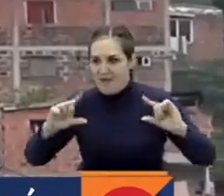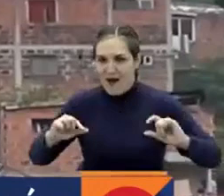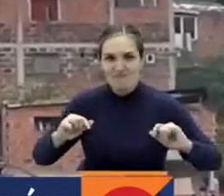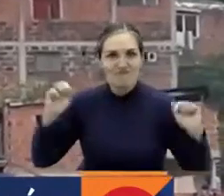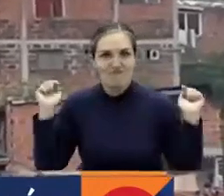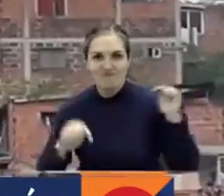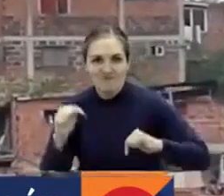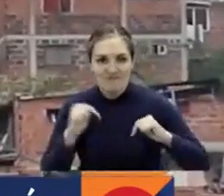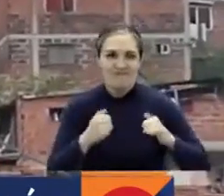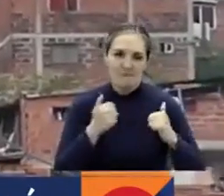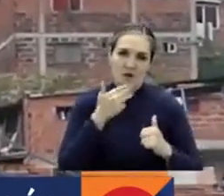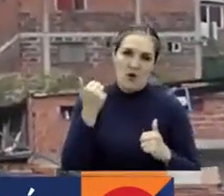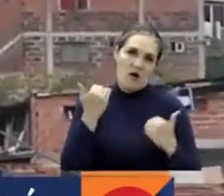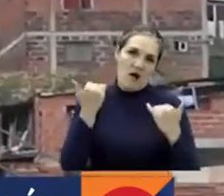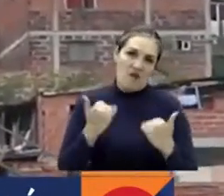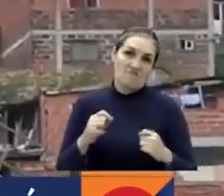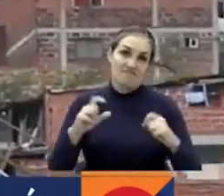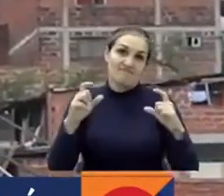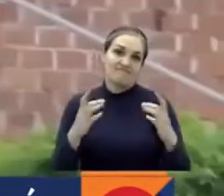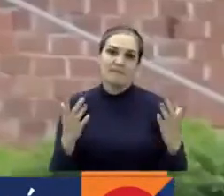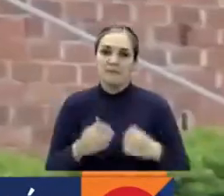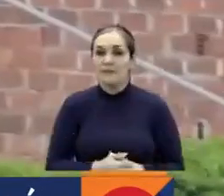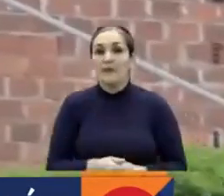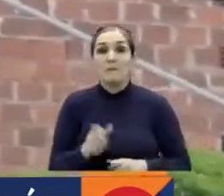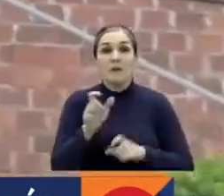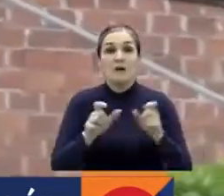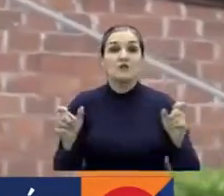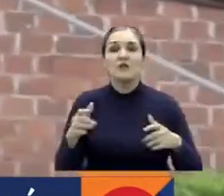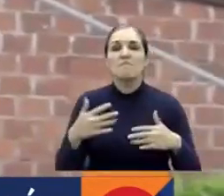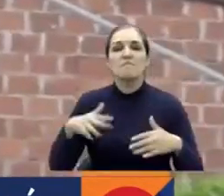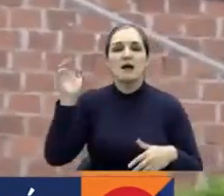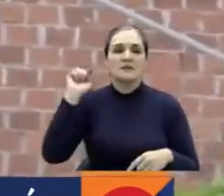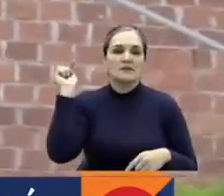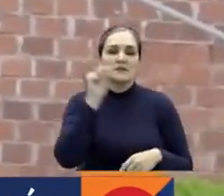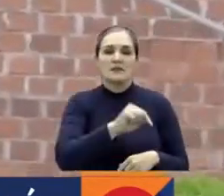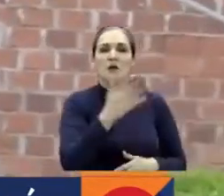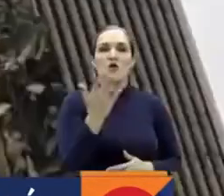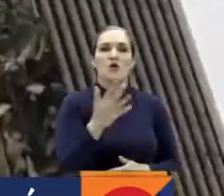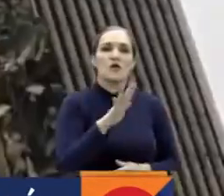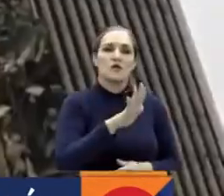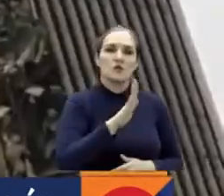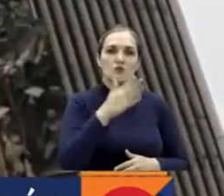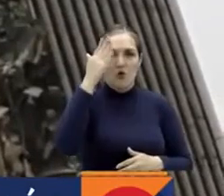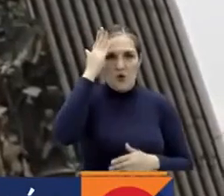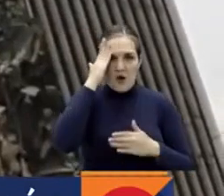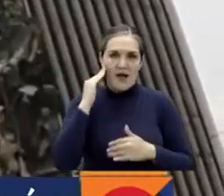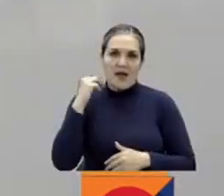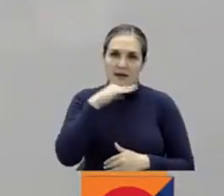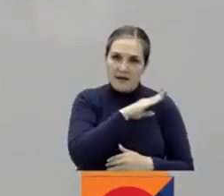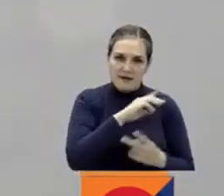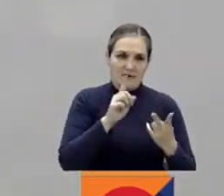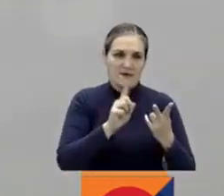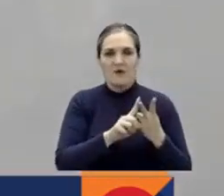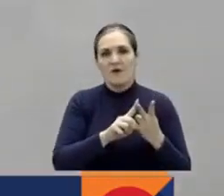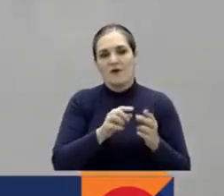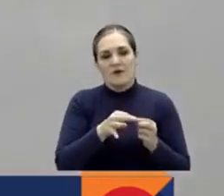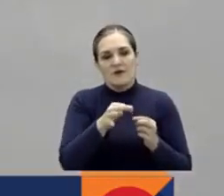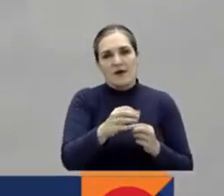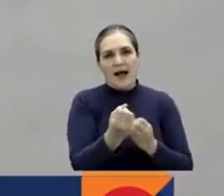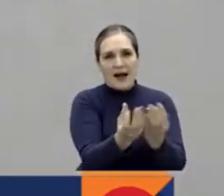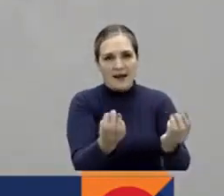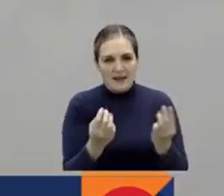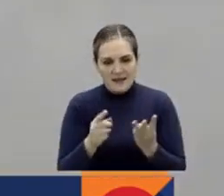consumo interno. La mayoría de los antioqueños eligieron Santa Fe de Antioquia, Jardín y Jericó como destinos religiosos por esta época.